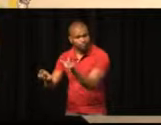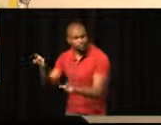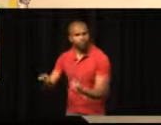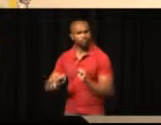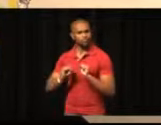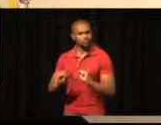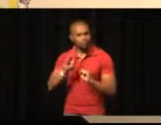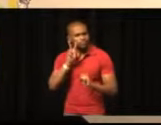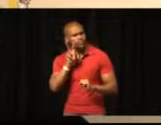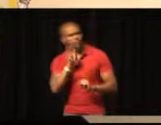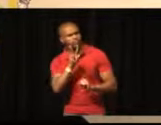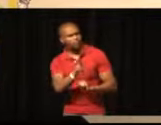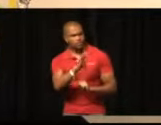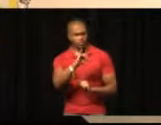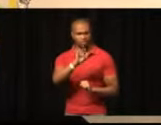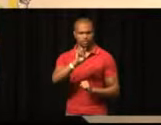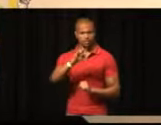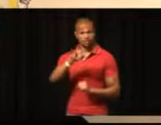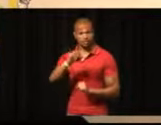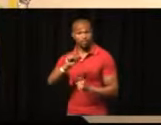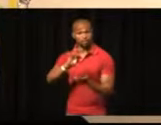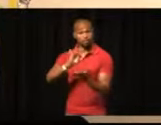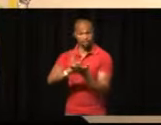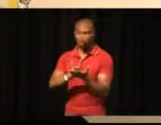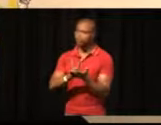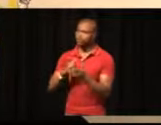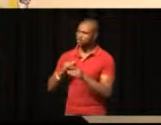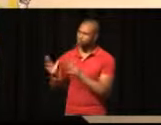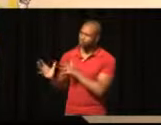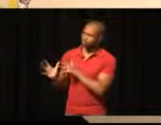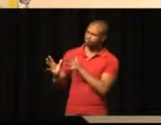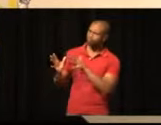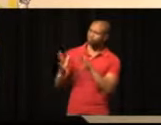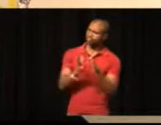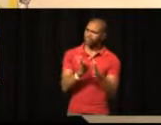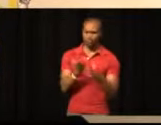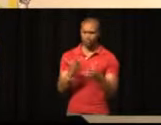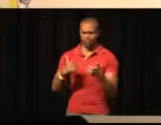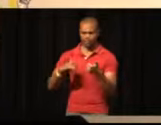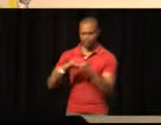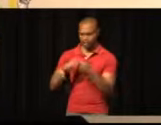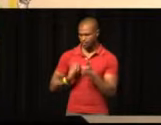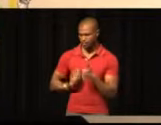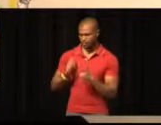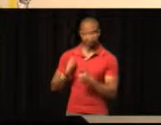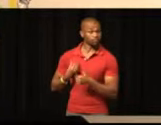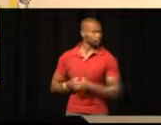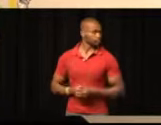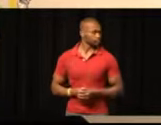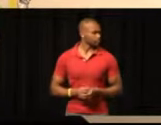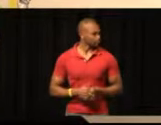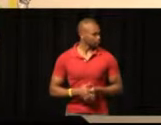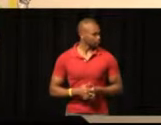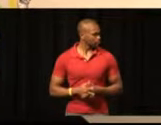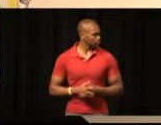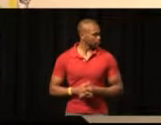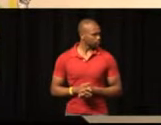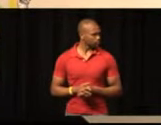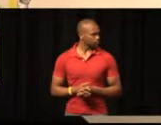de protagonizar su ciudadanía, trayendo resultados para la calidad de vida de una forma más amplia.